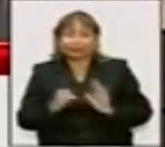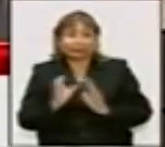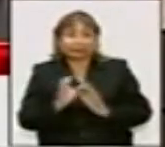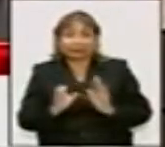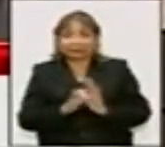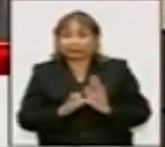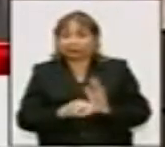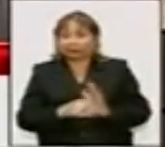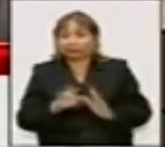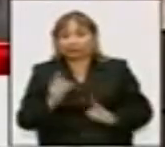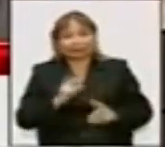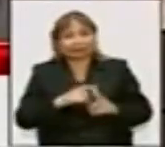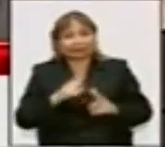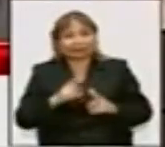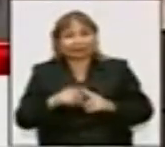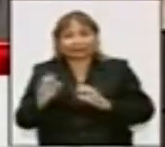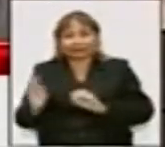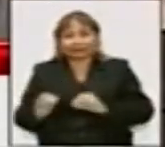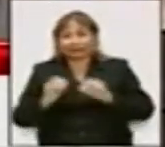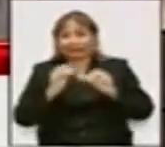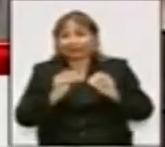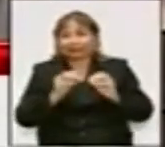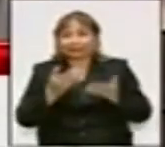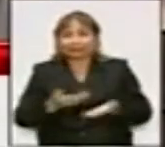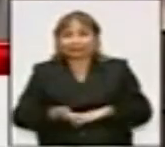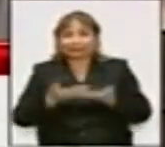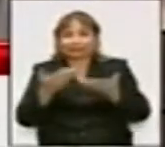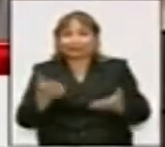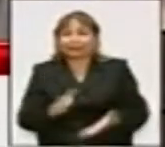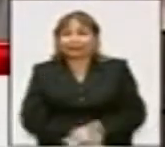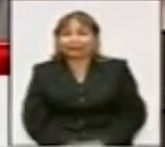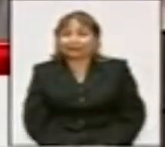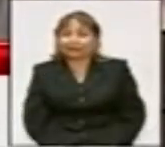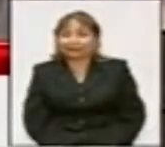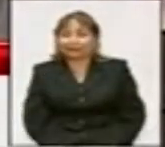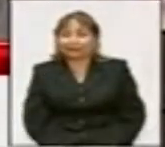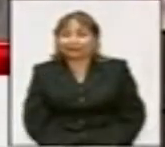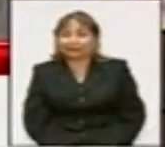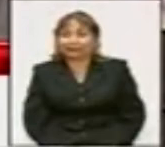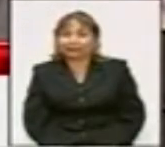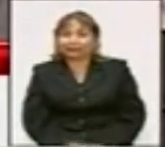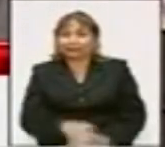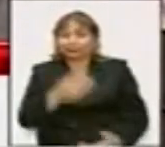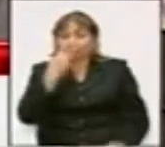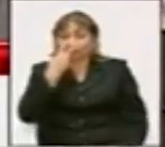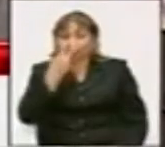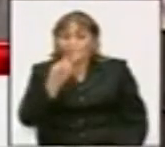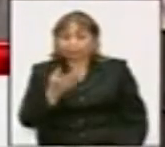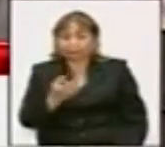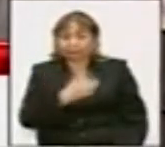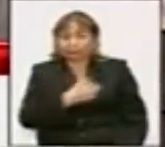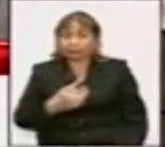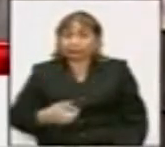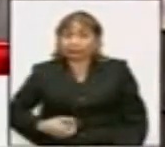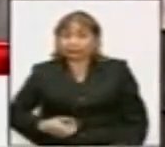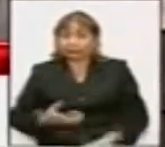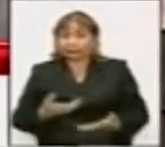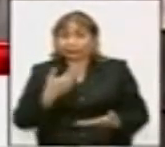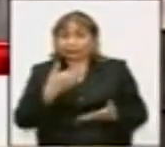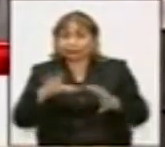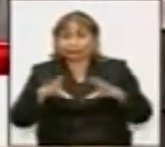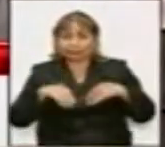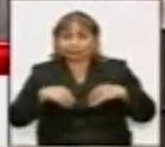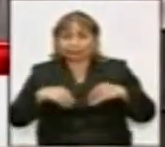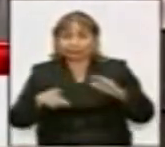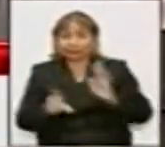entonces que le traslade preventivamente al tribunal oye mira el presidente me quiere éste quiere que apruebe esta